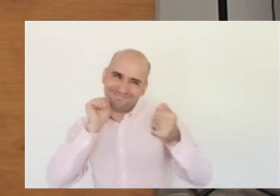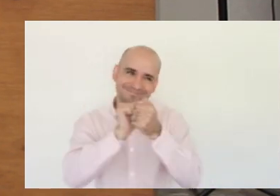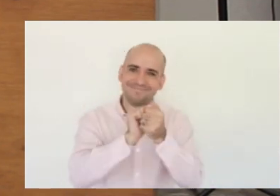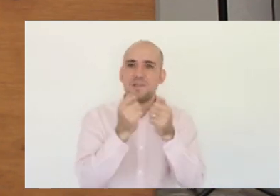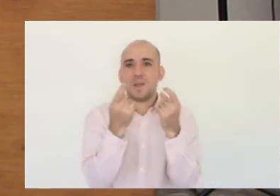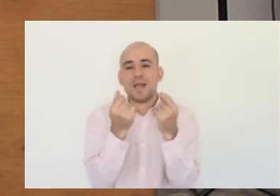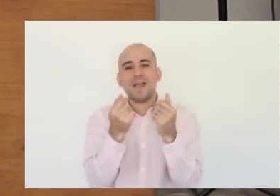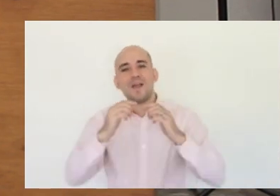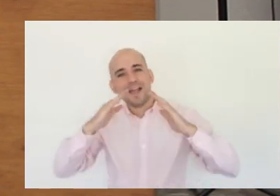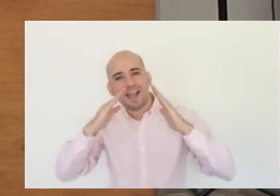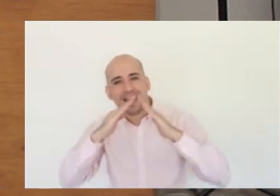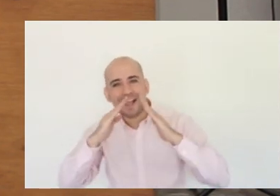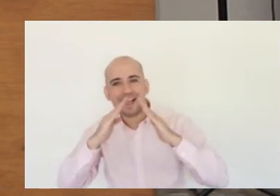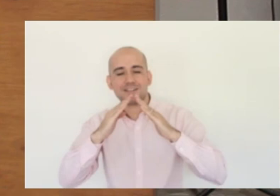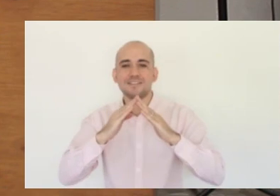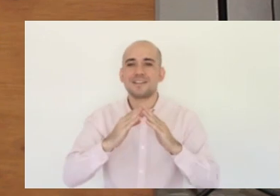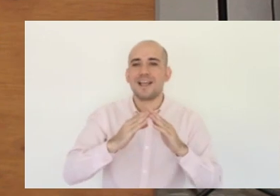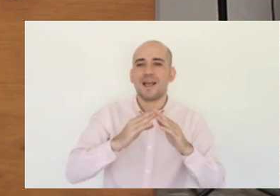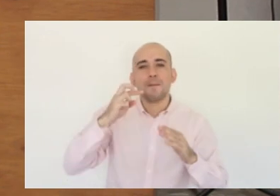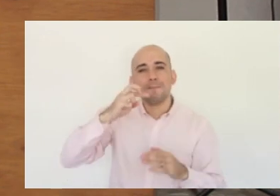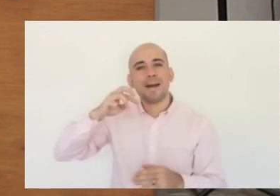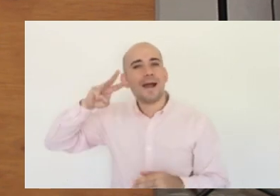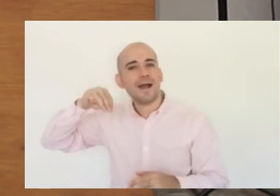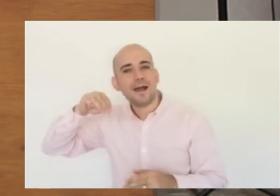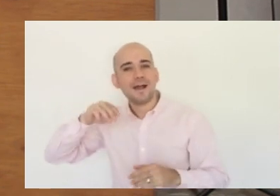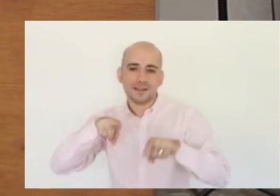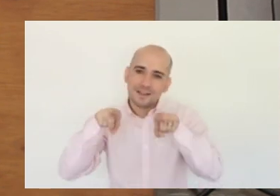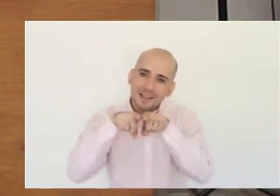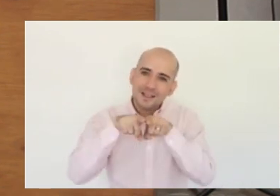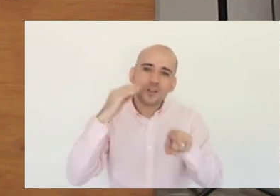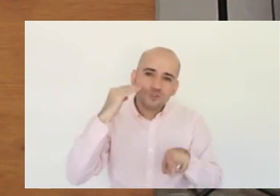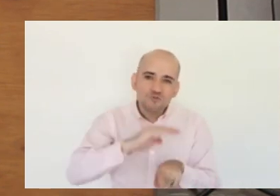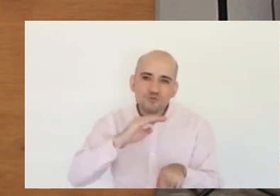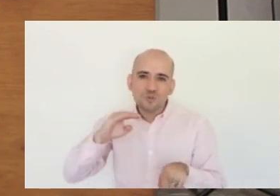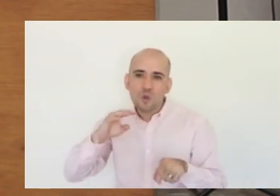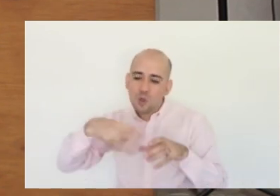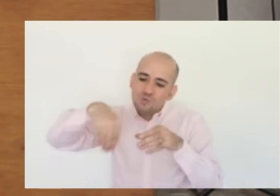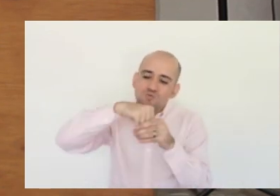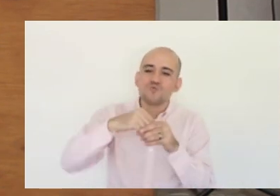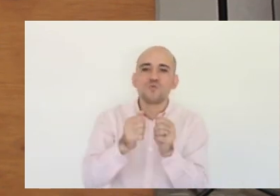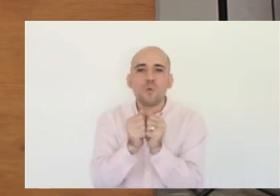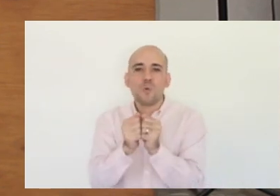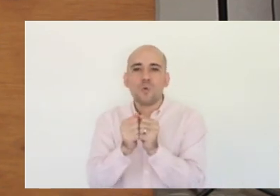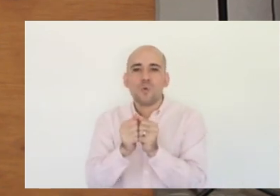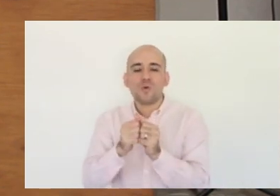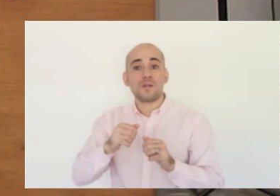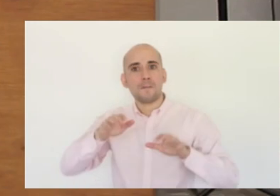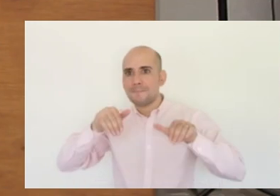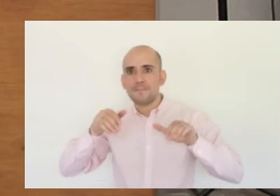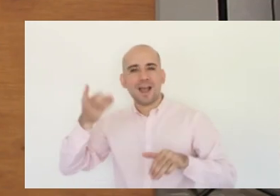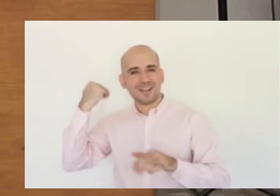pálpito de sentirnos en el hogar, donde la vida tiene sabor a familia, a hermandad y a amistad, a pan y a